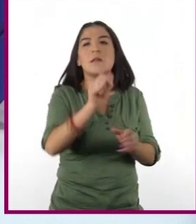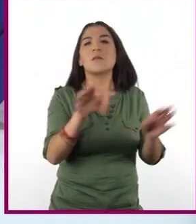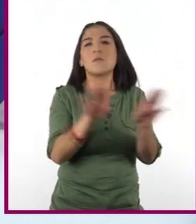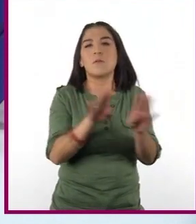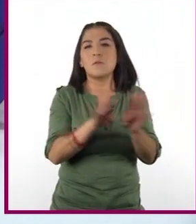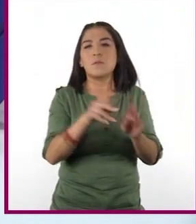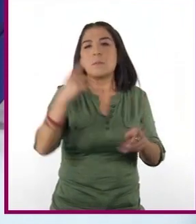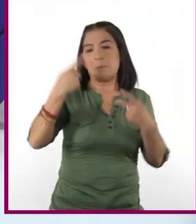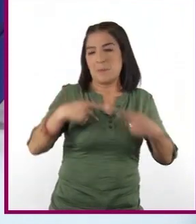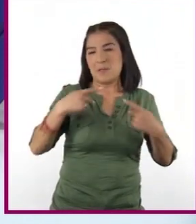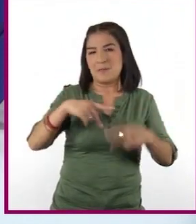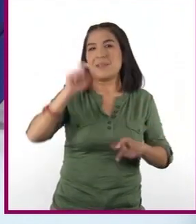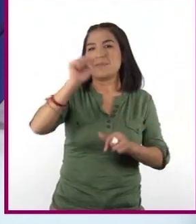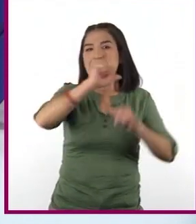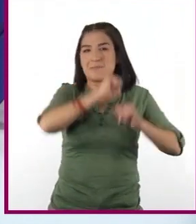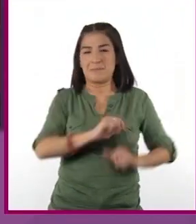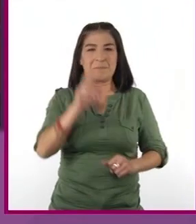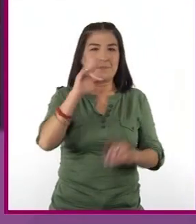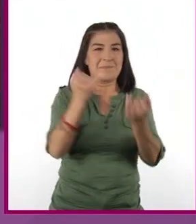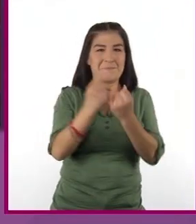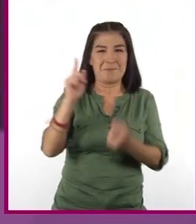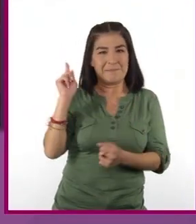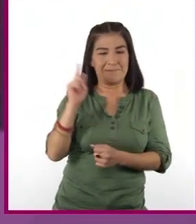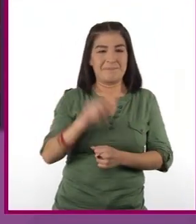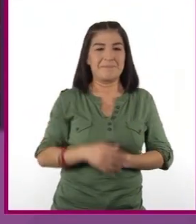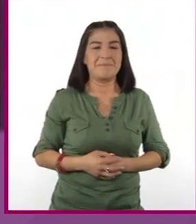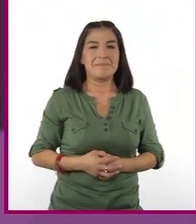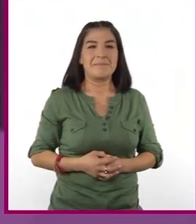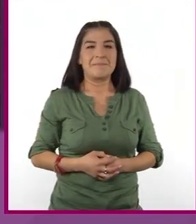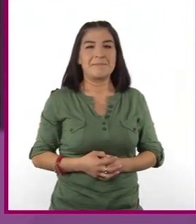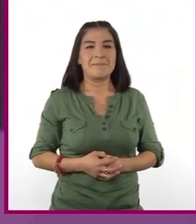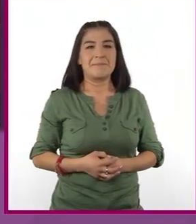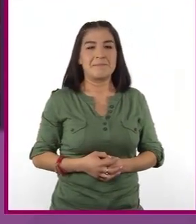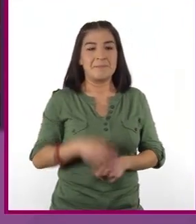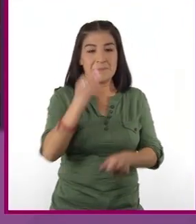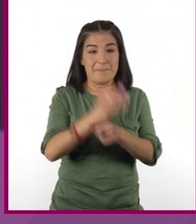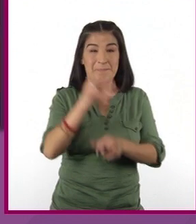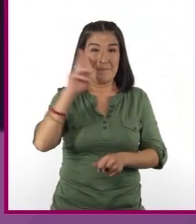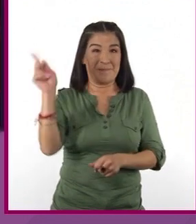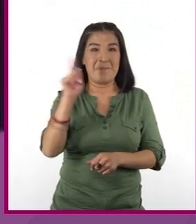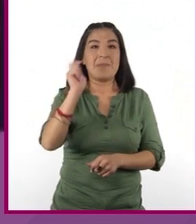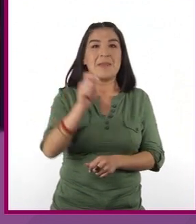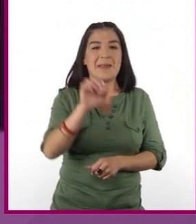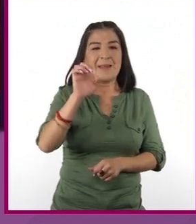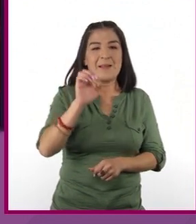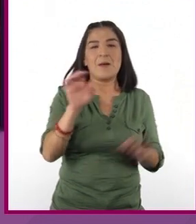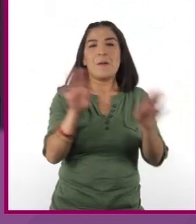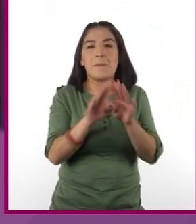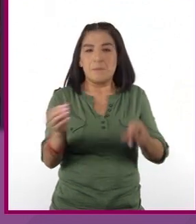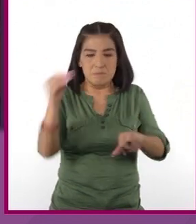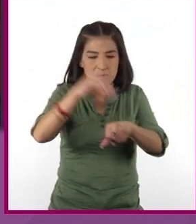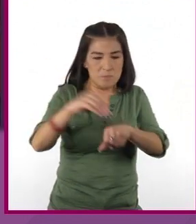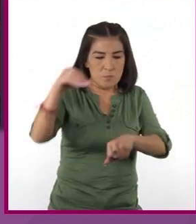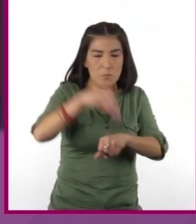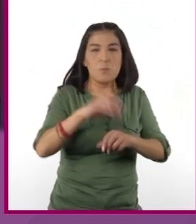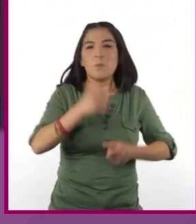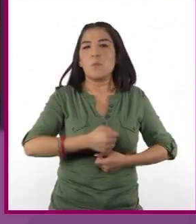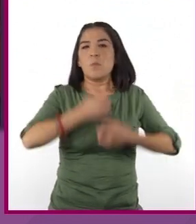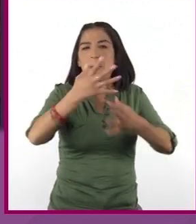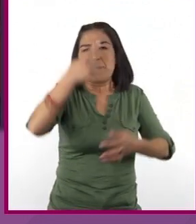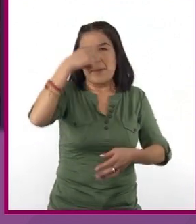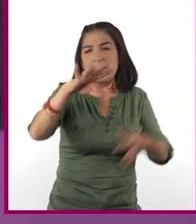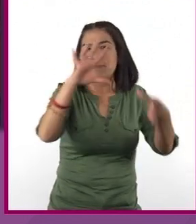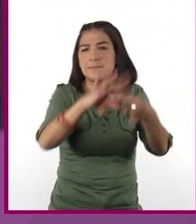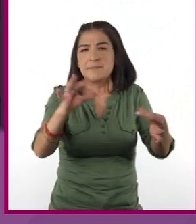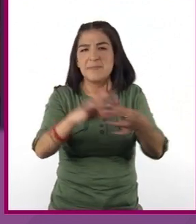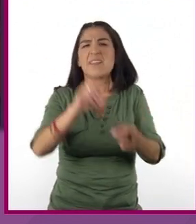compilador, así como lo ven en su pantalla. ¿Lo ven? Aquí el antologador que compiló los poemas nos da alguna explicación de